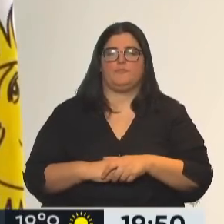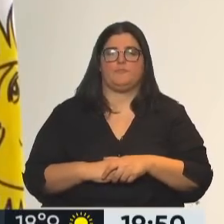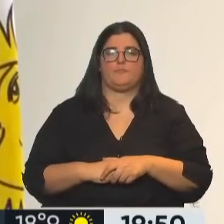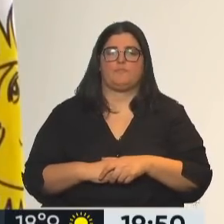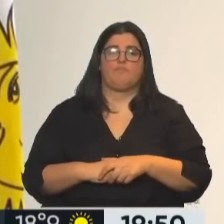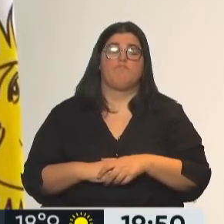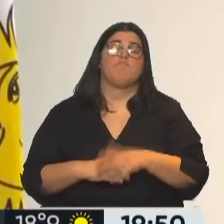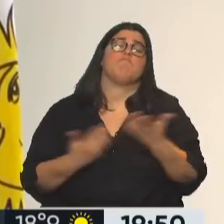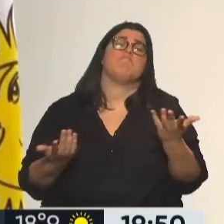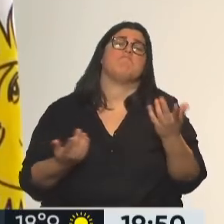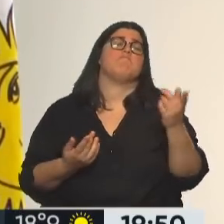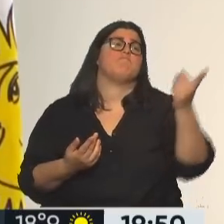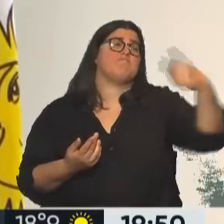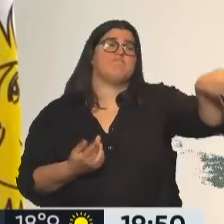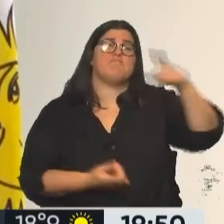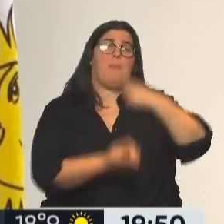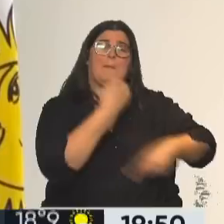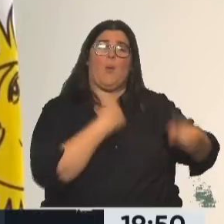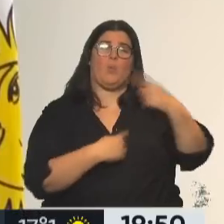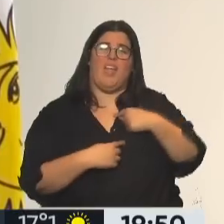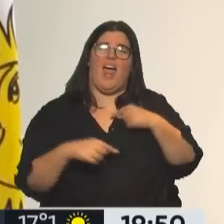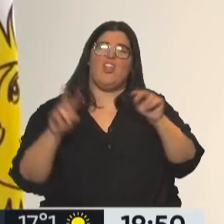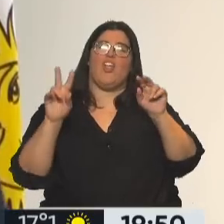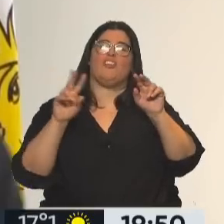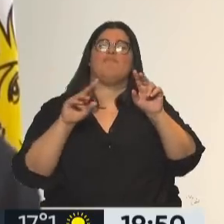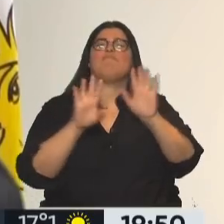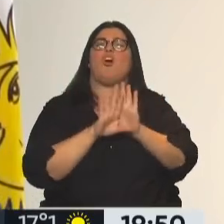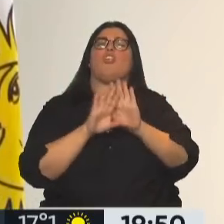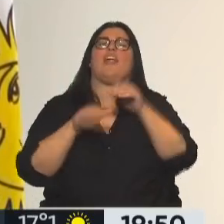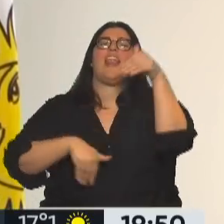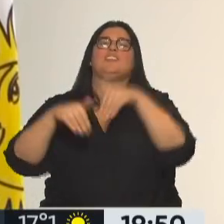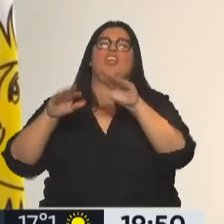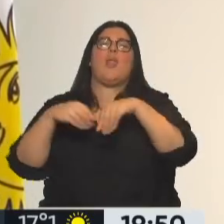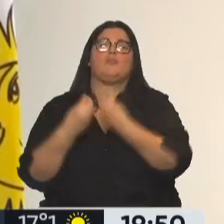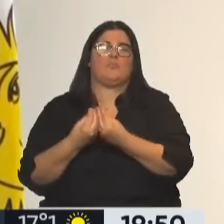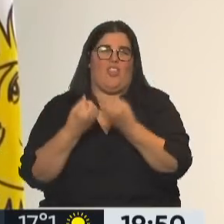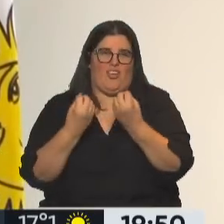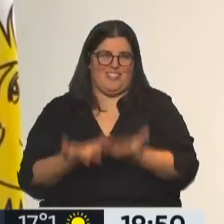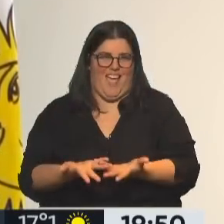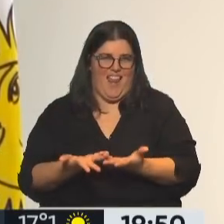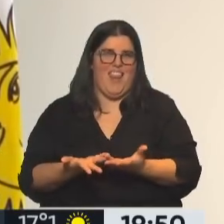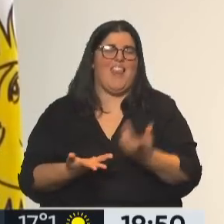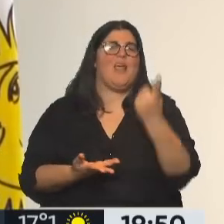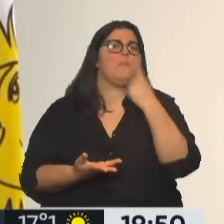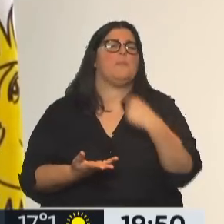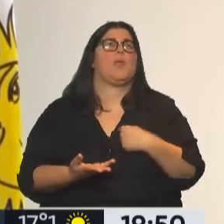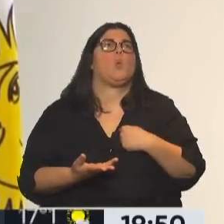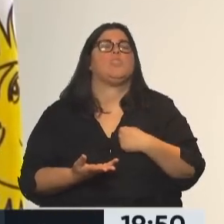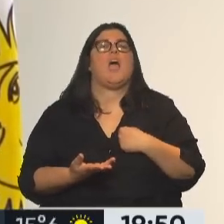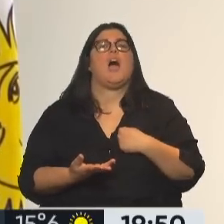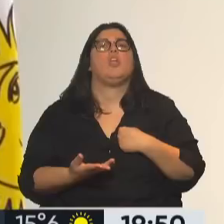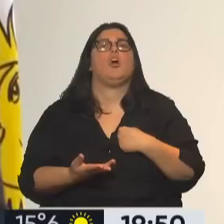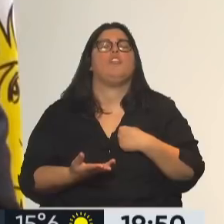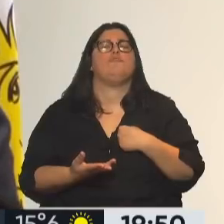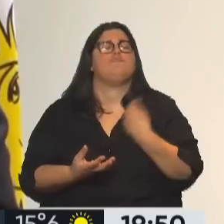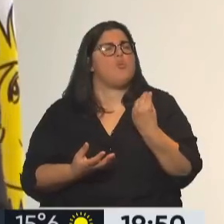No, me preguntaron un poco sobre el resultado electoral y digamos, cómo era la